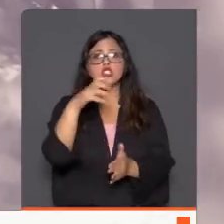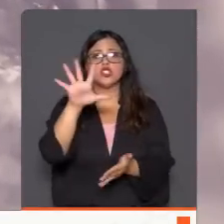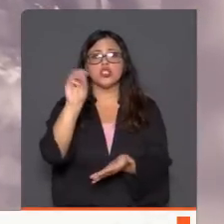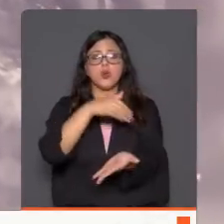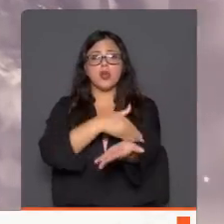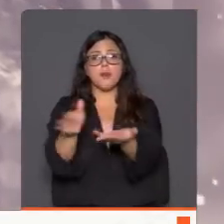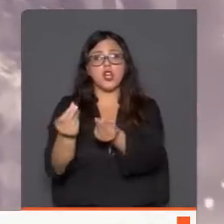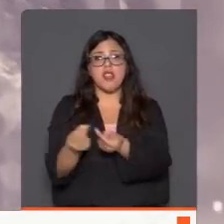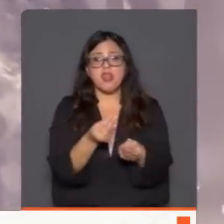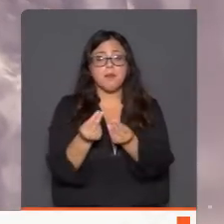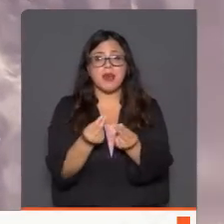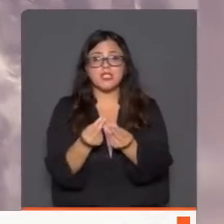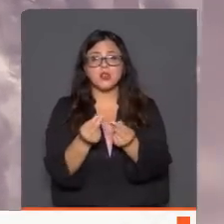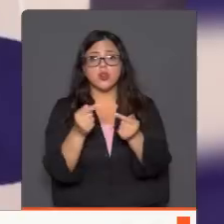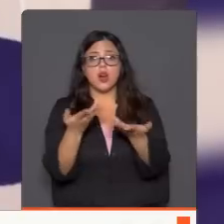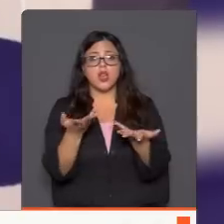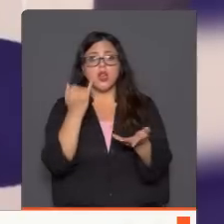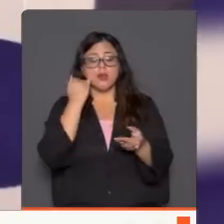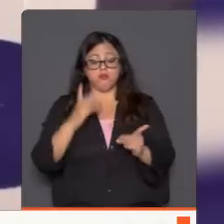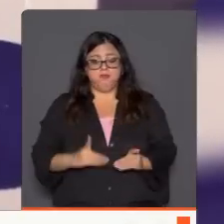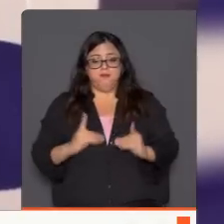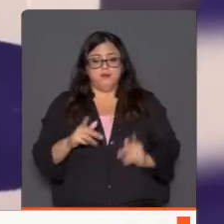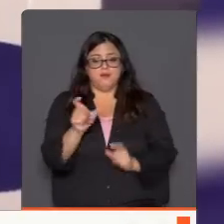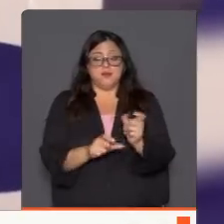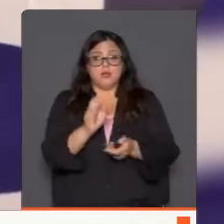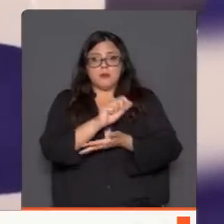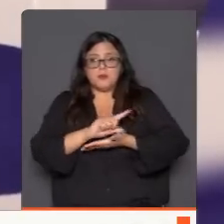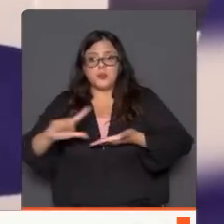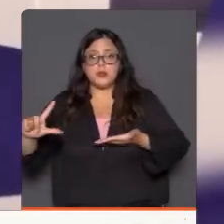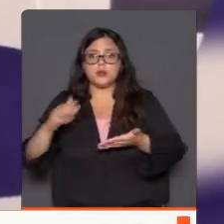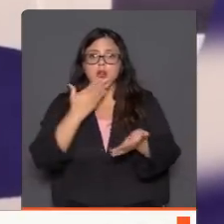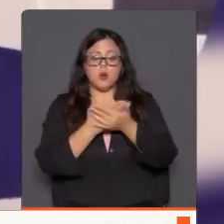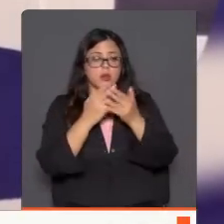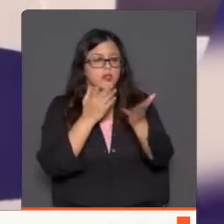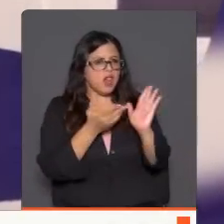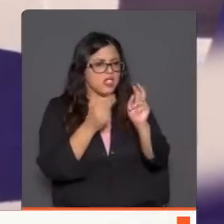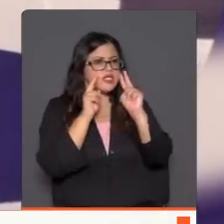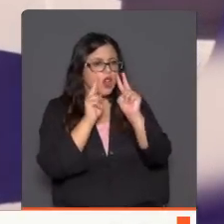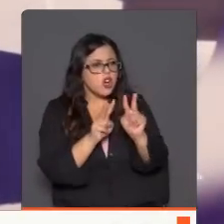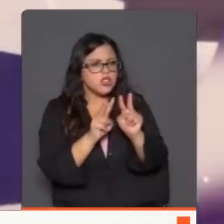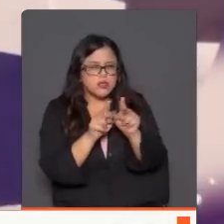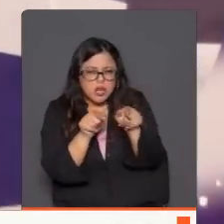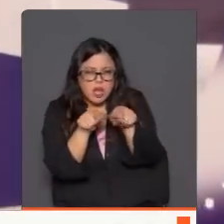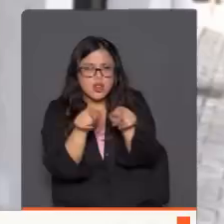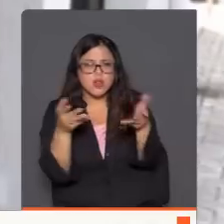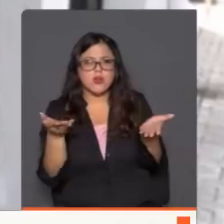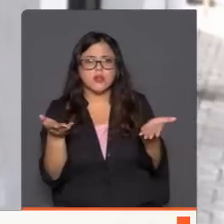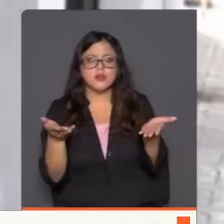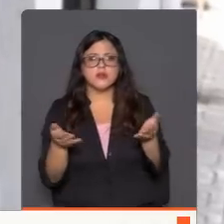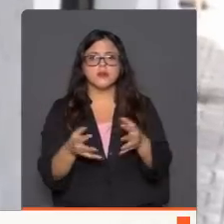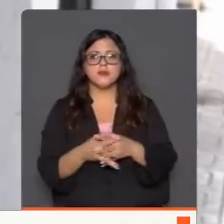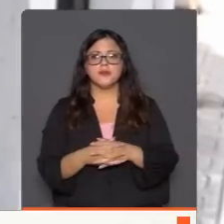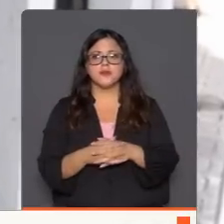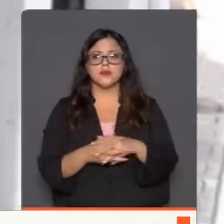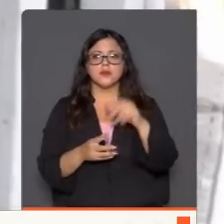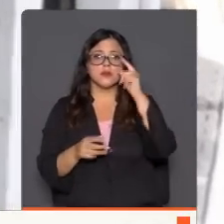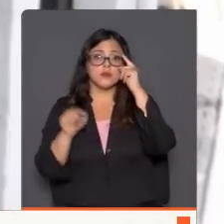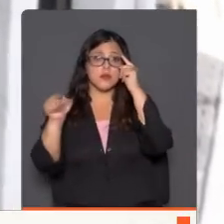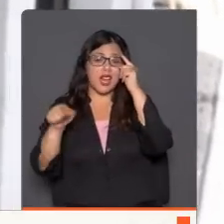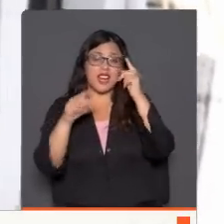pesos. La indignación de los clientes aumenta a medida que se conocen estos detalles. Que engañen a la